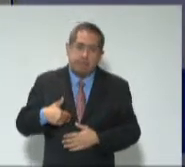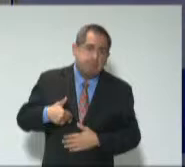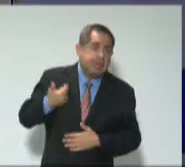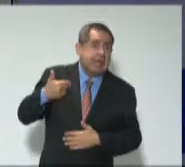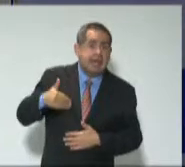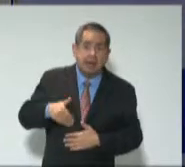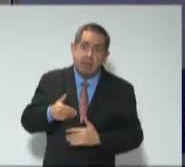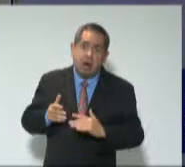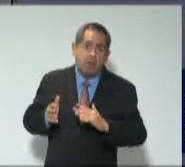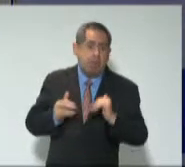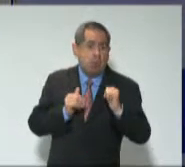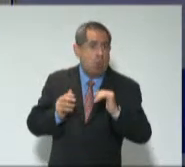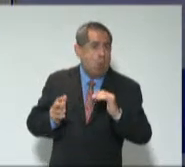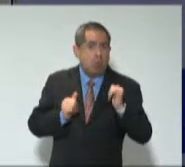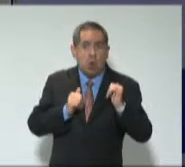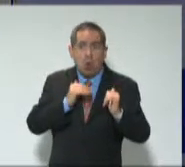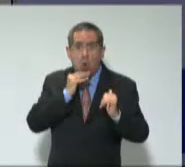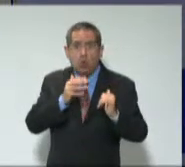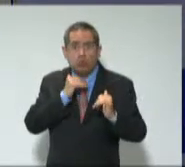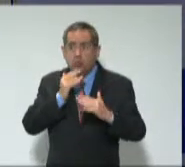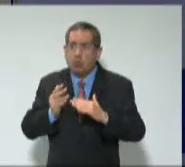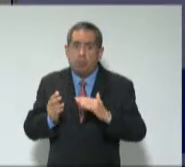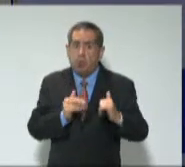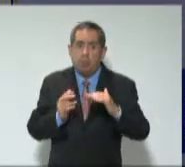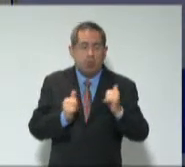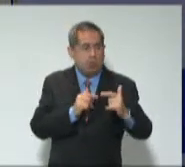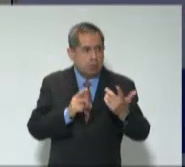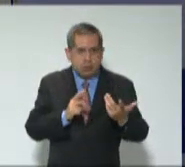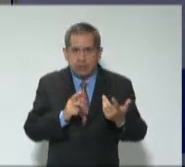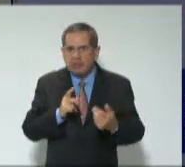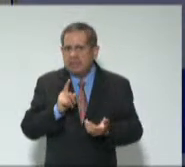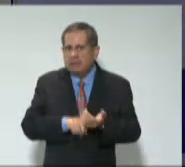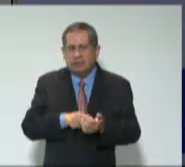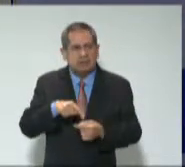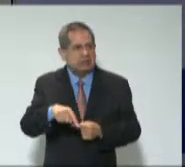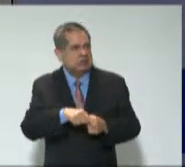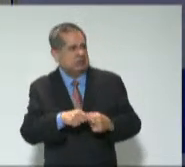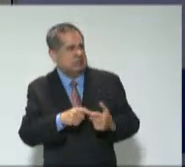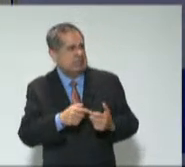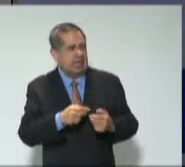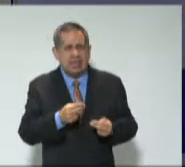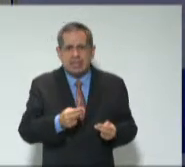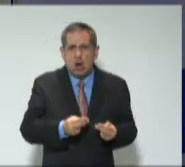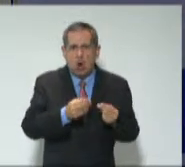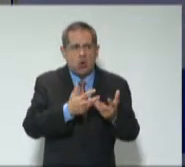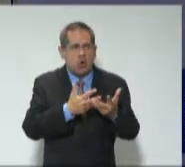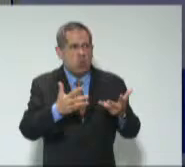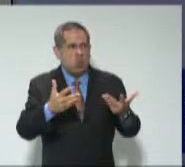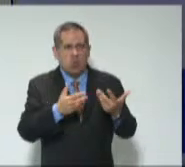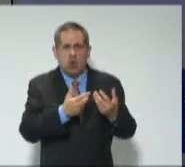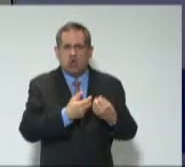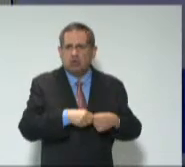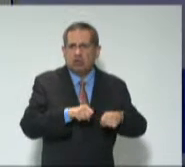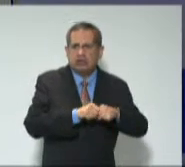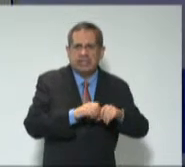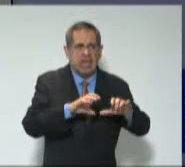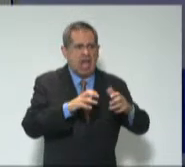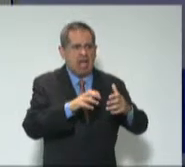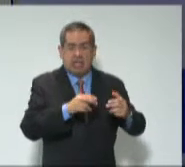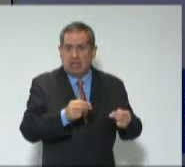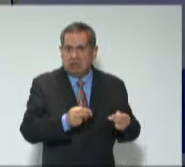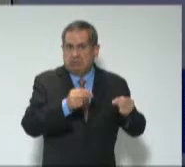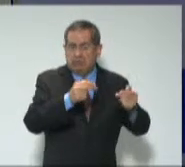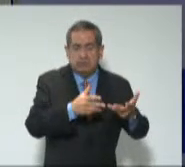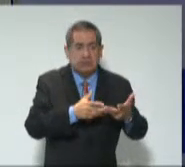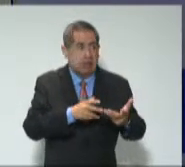estructural en terreno fértil para que las grandes corporaciones los grandes intereses económicos y